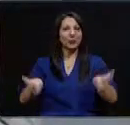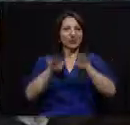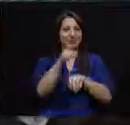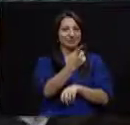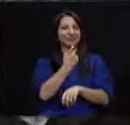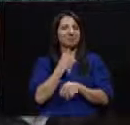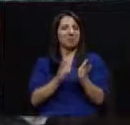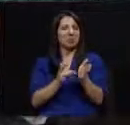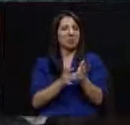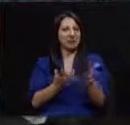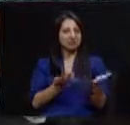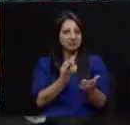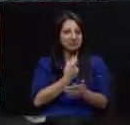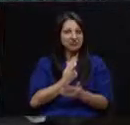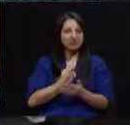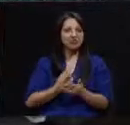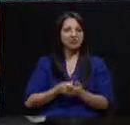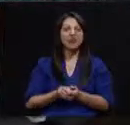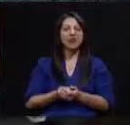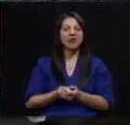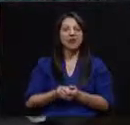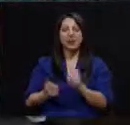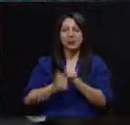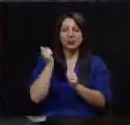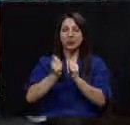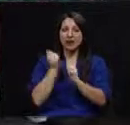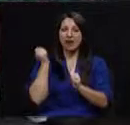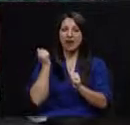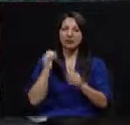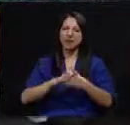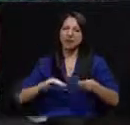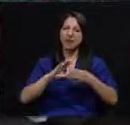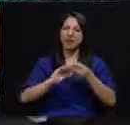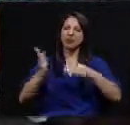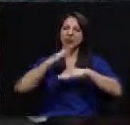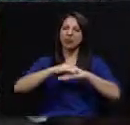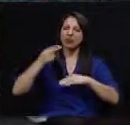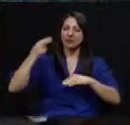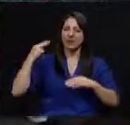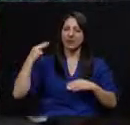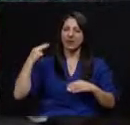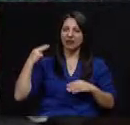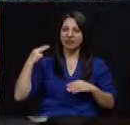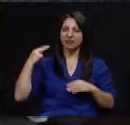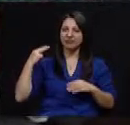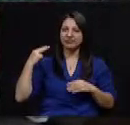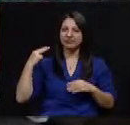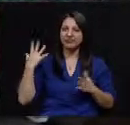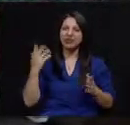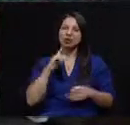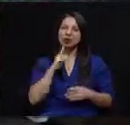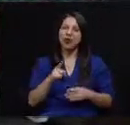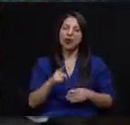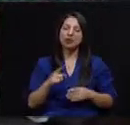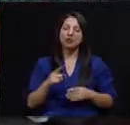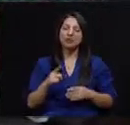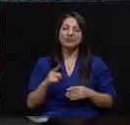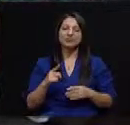aprovechando la pregunta, es que la mayoría de los documentales que se hacen sobre historia